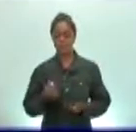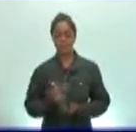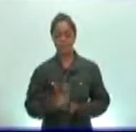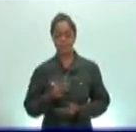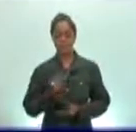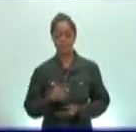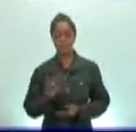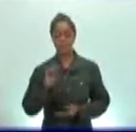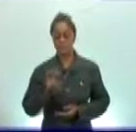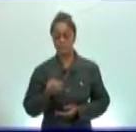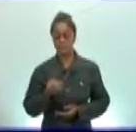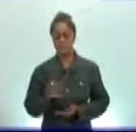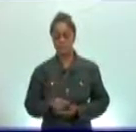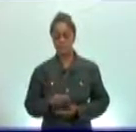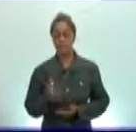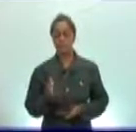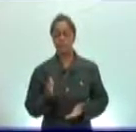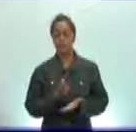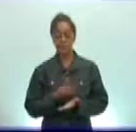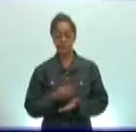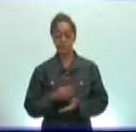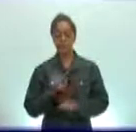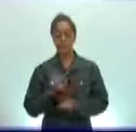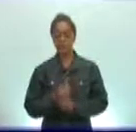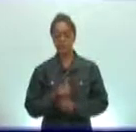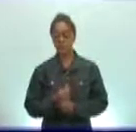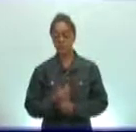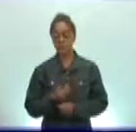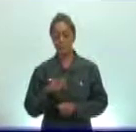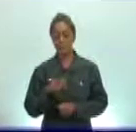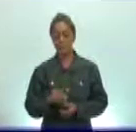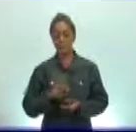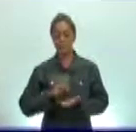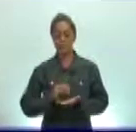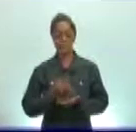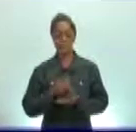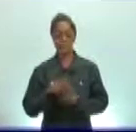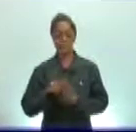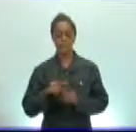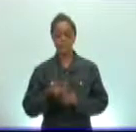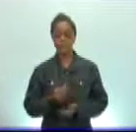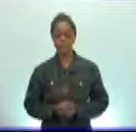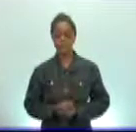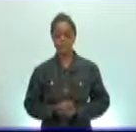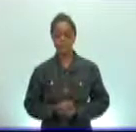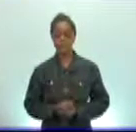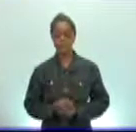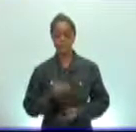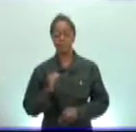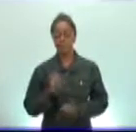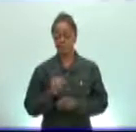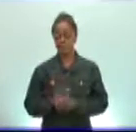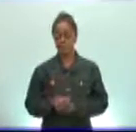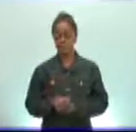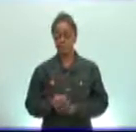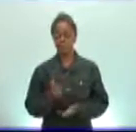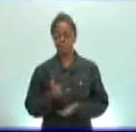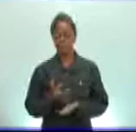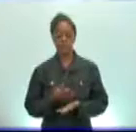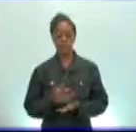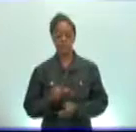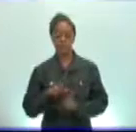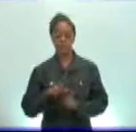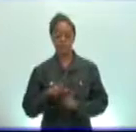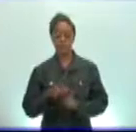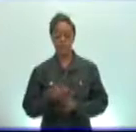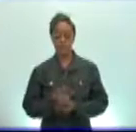le proponemos del cuaderno de trabajo y de su libro de texto. Vamos a comenzar con el cuaderno de trabajo.